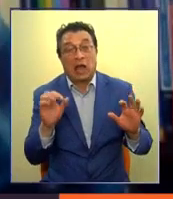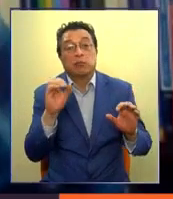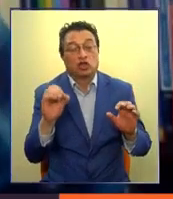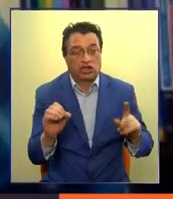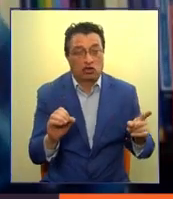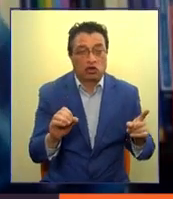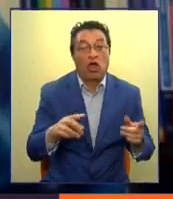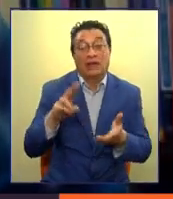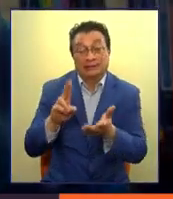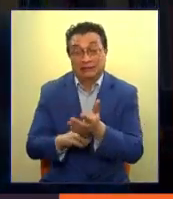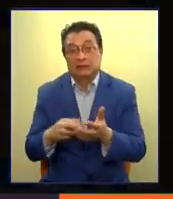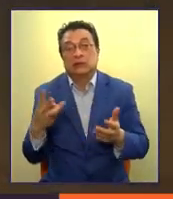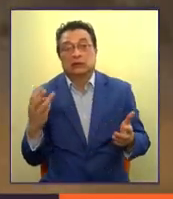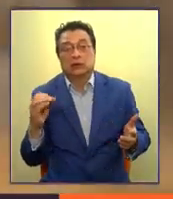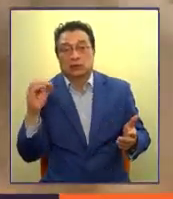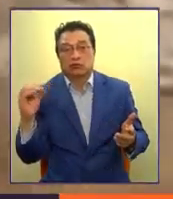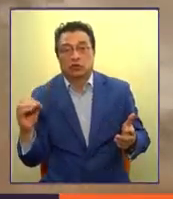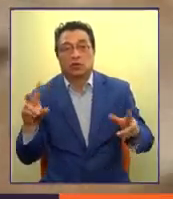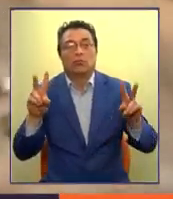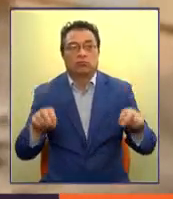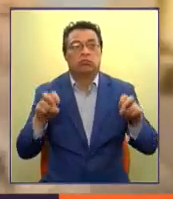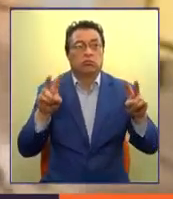30% de armas incautadas.